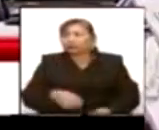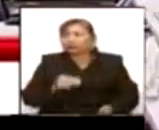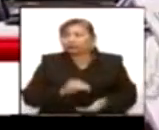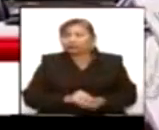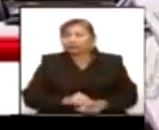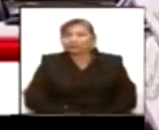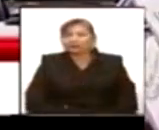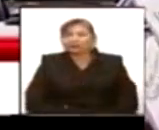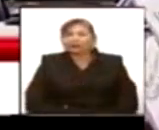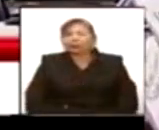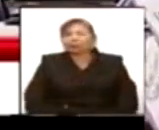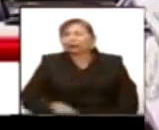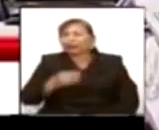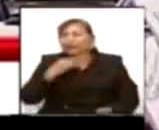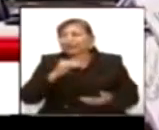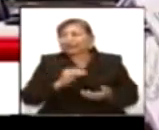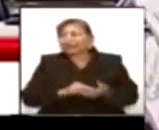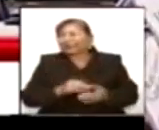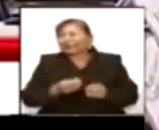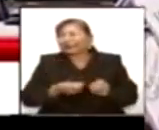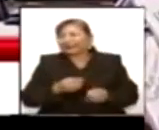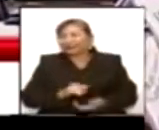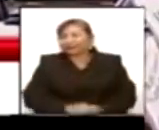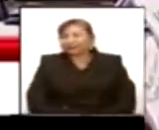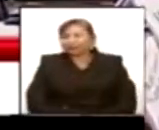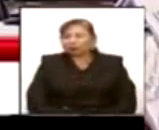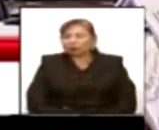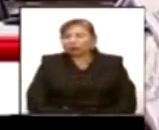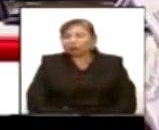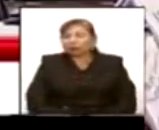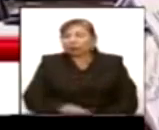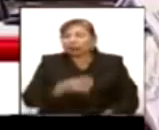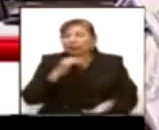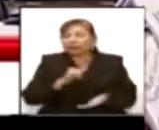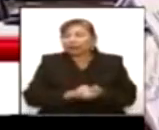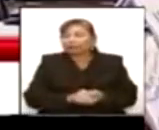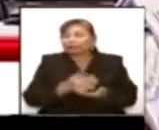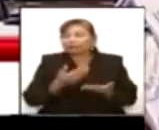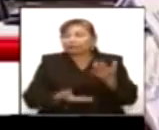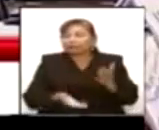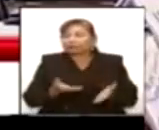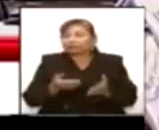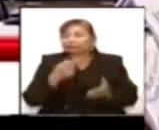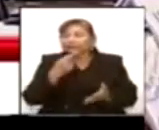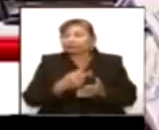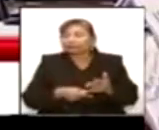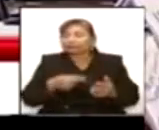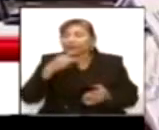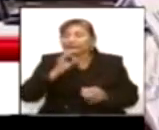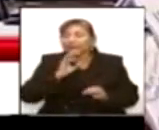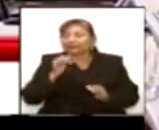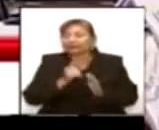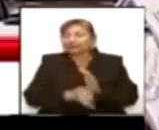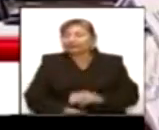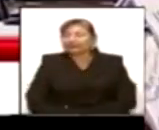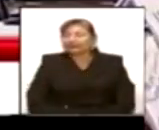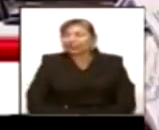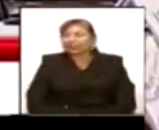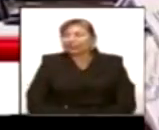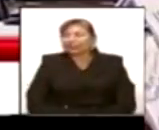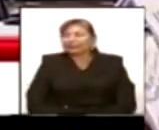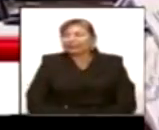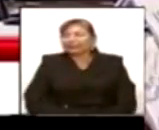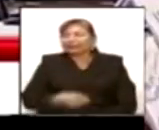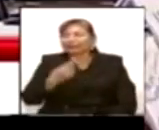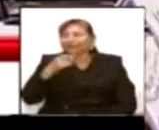Entonces, sí, pedirle también a la defensora, además de los derechos del no nacido, que existen, claro que existen, nadie lo niega. El tema, presidenta, es que